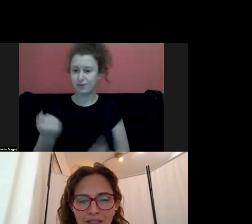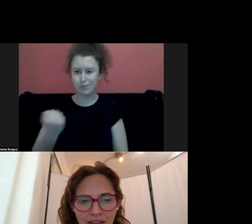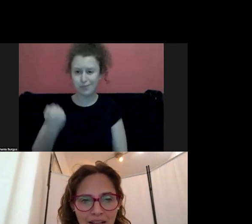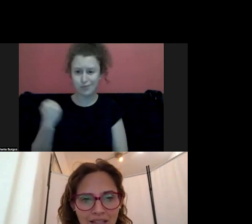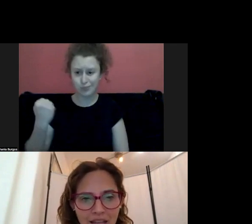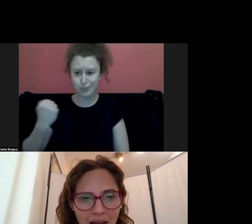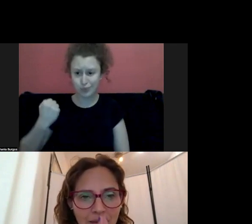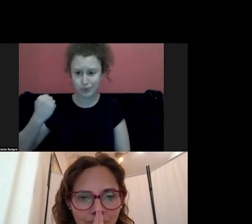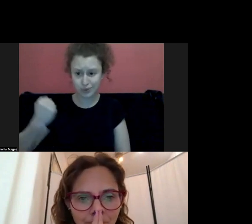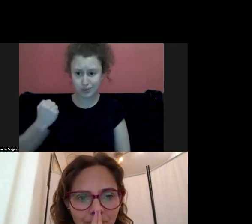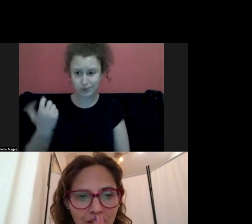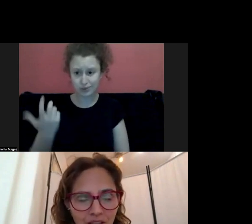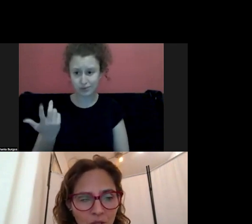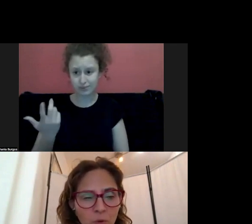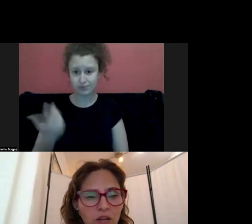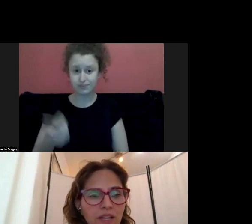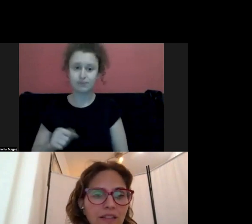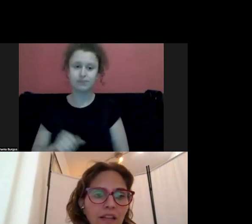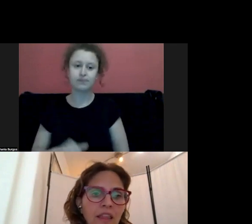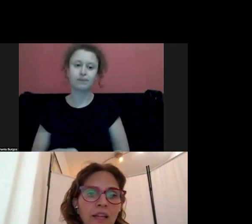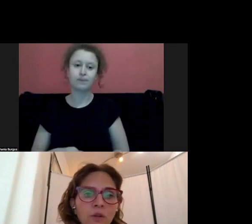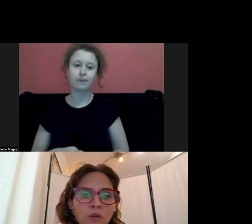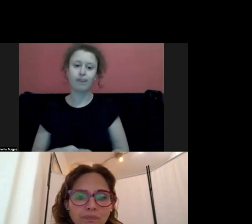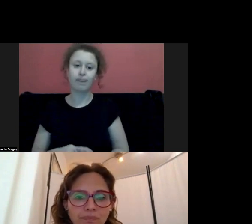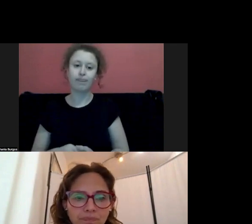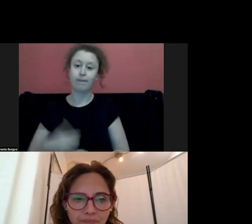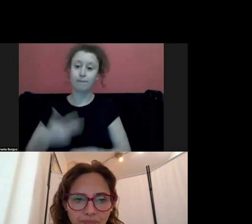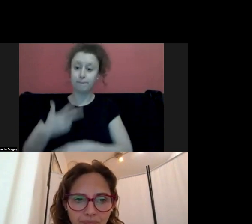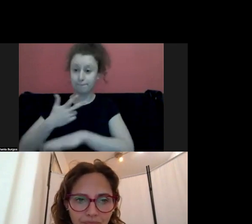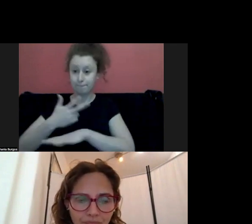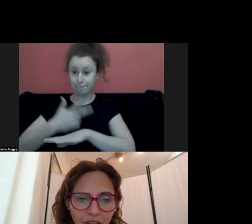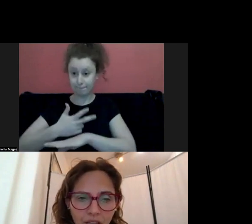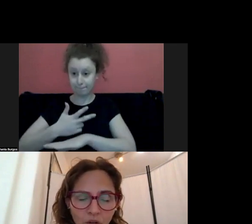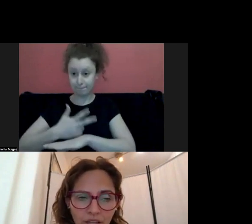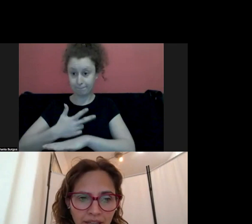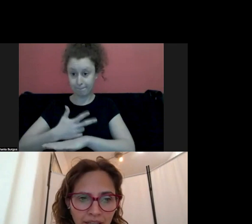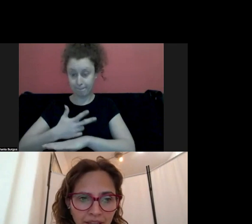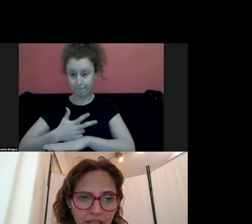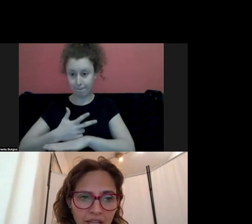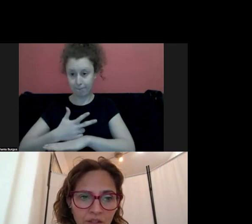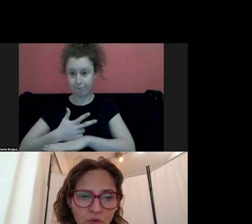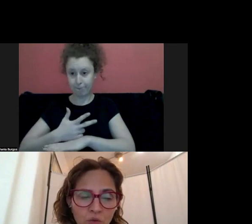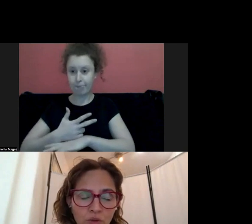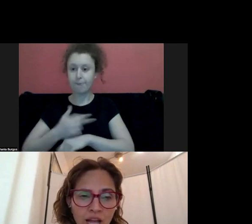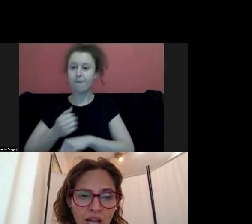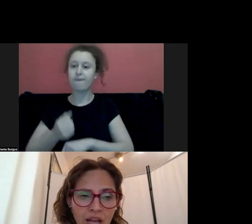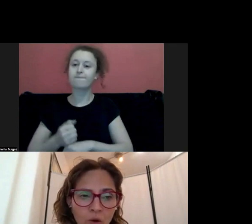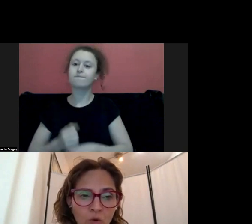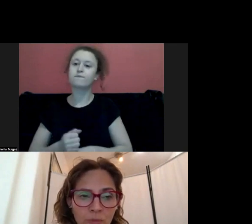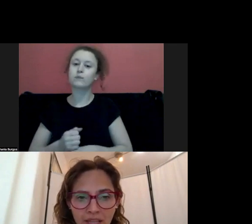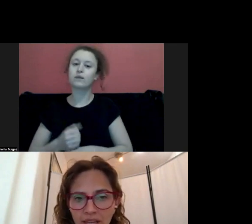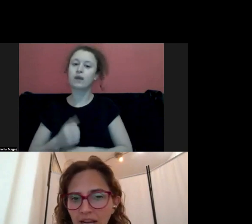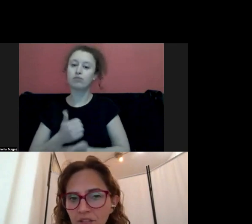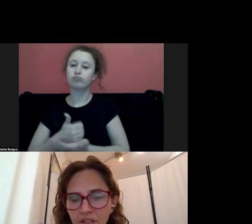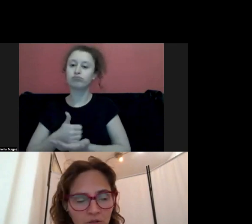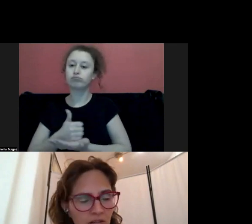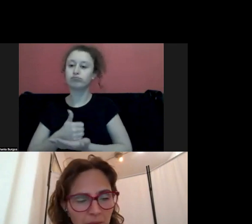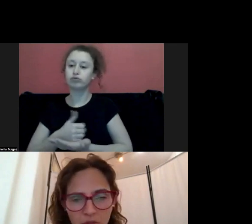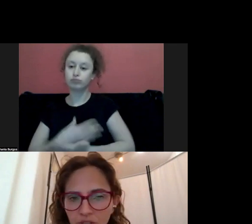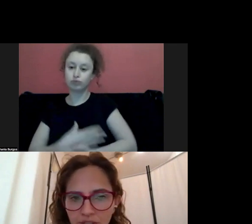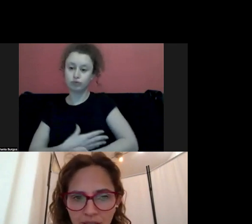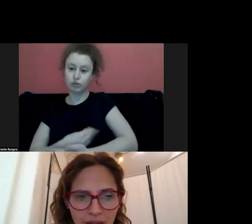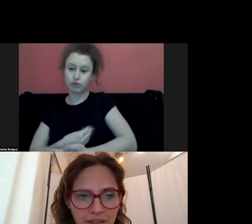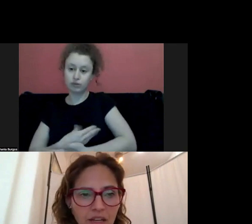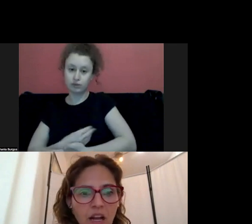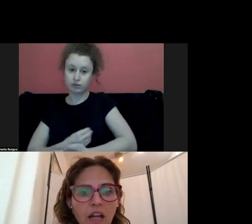lactancia materna, este que os pongo aquí, el tercero, lo que hacen es un metaanálisis, una